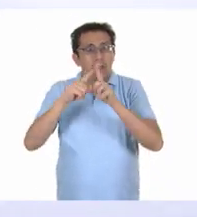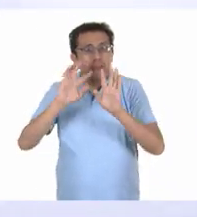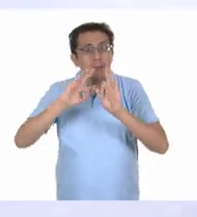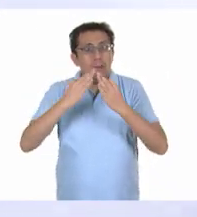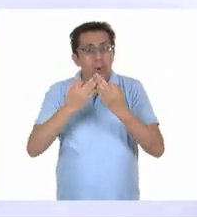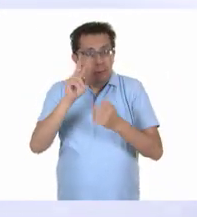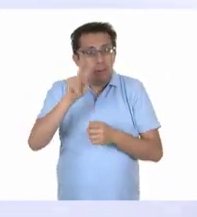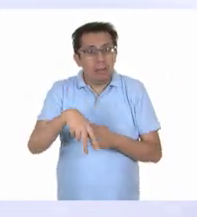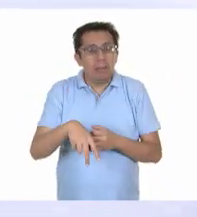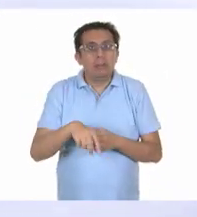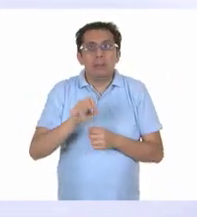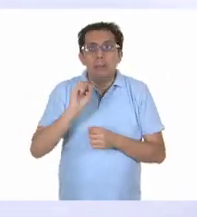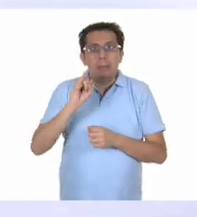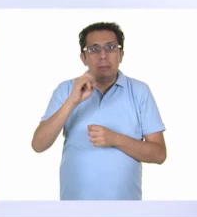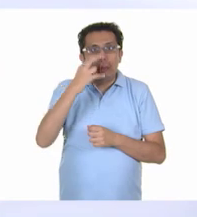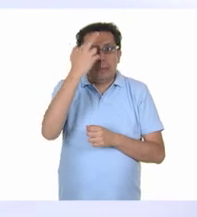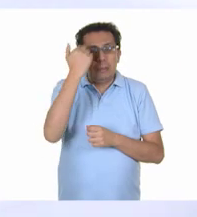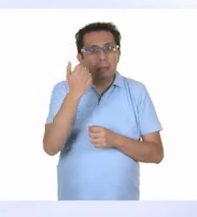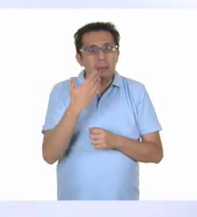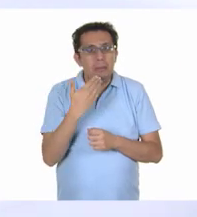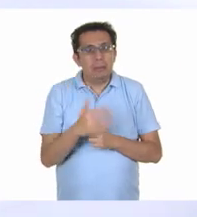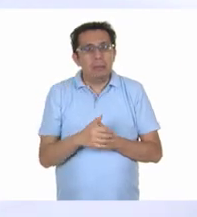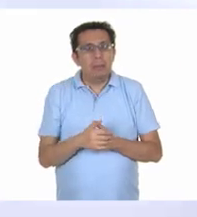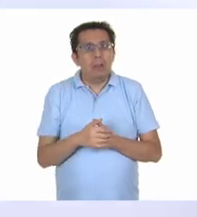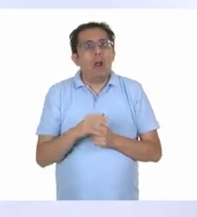Un cuadrado. Tiene más figuras, ¿verdad? Sí.